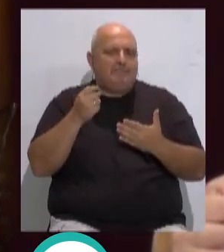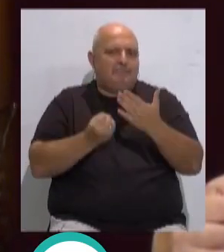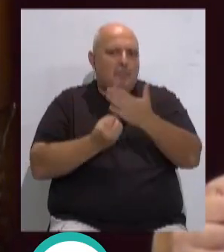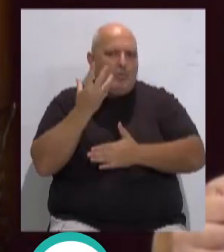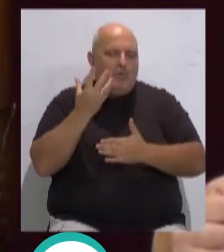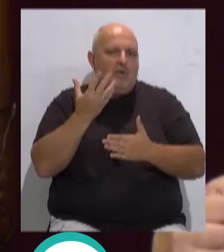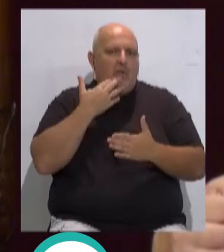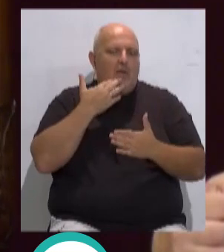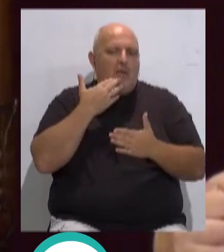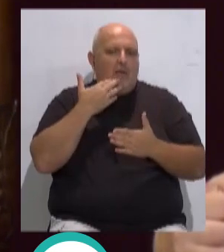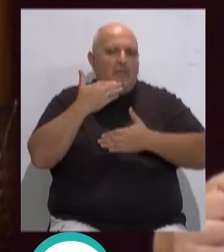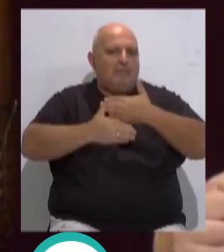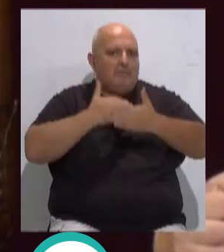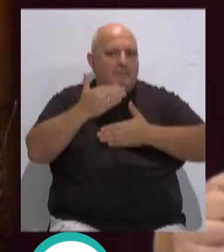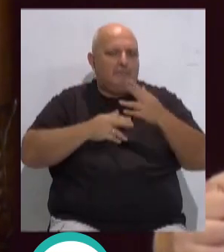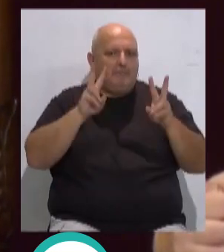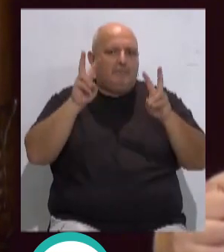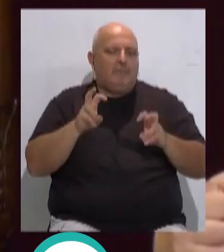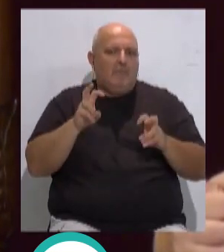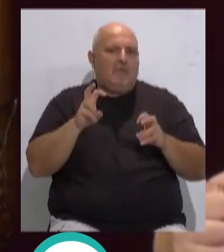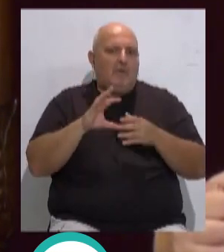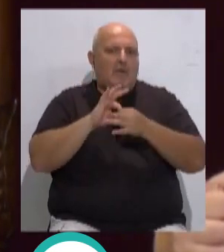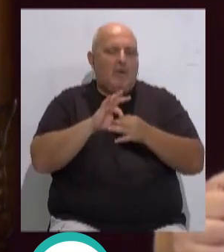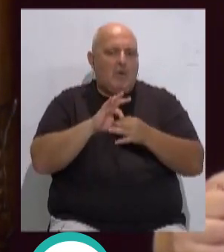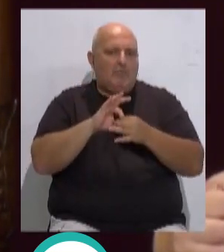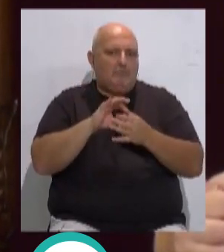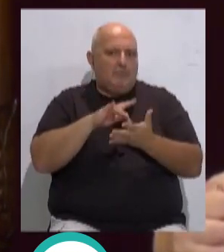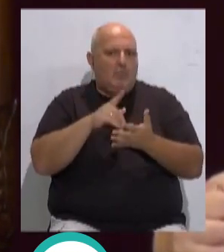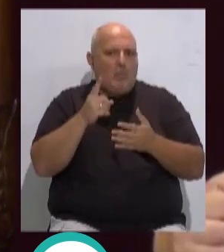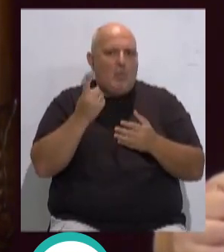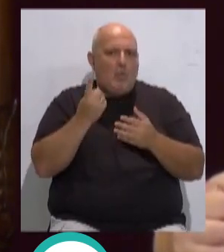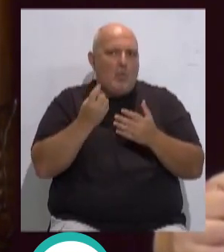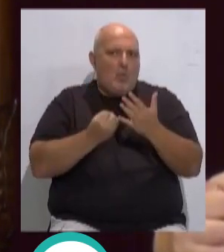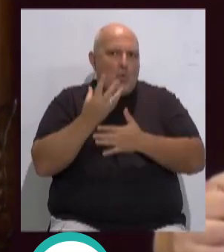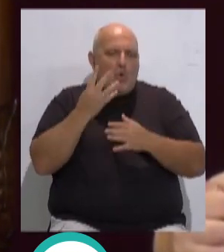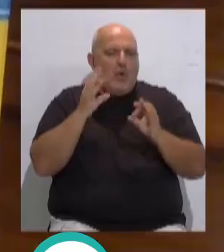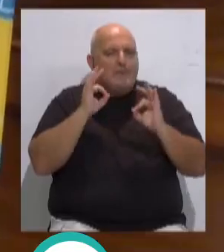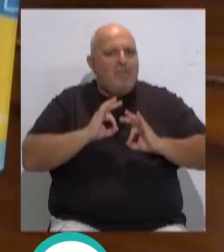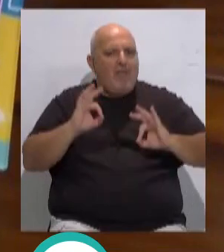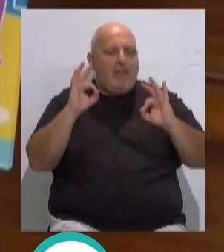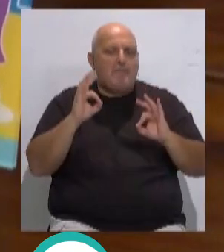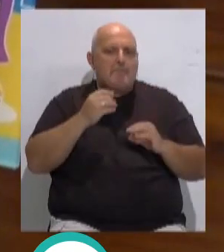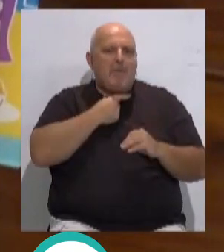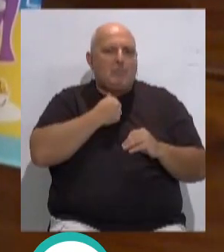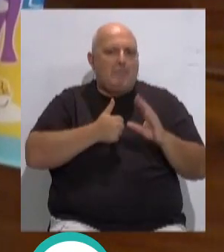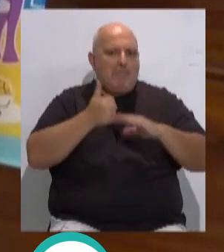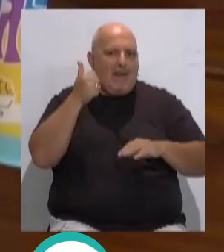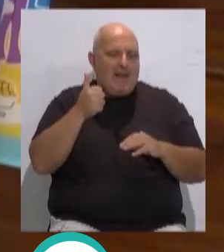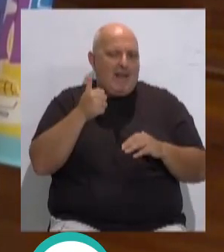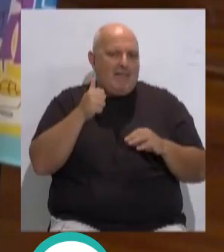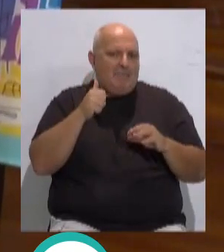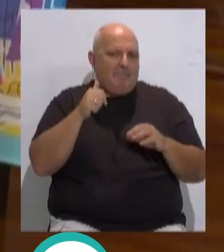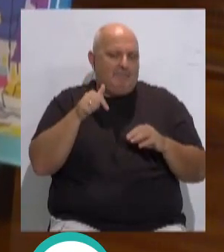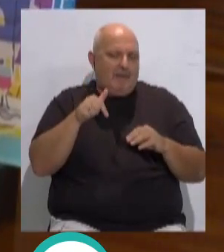¿no? Que acelera y que templa el pulso de la ciudad cuando toca, que pone uno de esos escenarios que más nos gustan a los